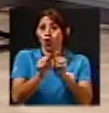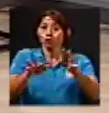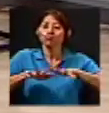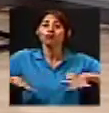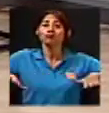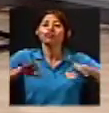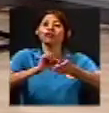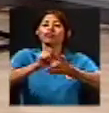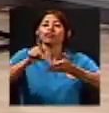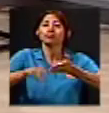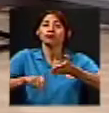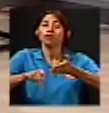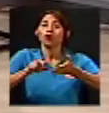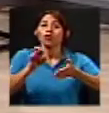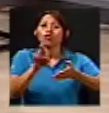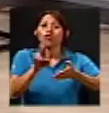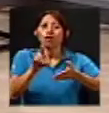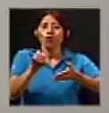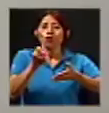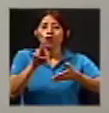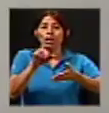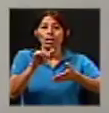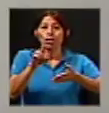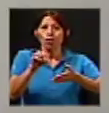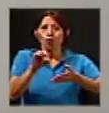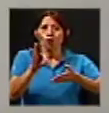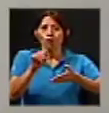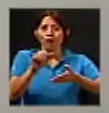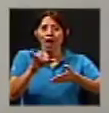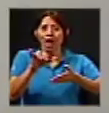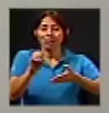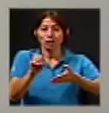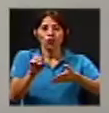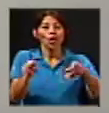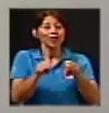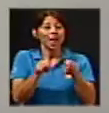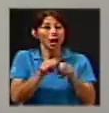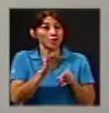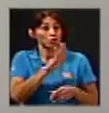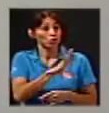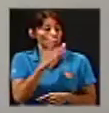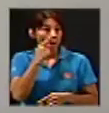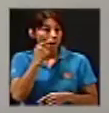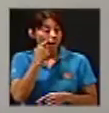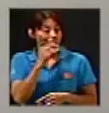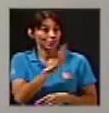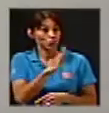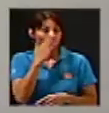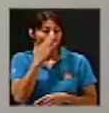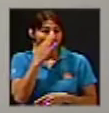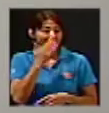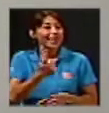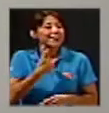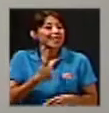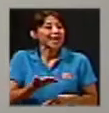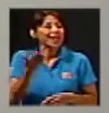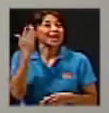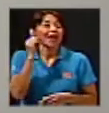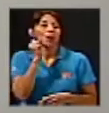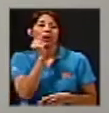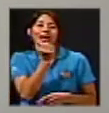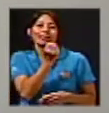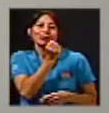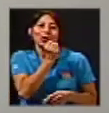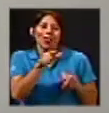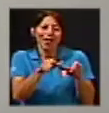esto, como que su padre y su madre tenían una soda de la cual en mis años